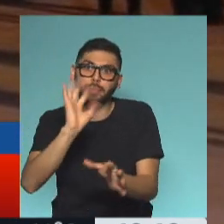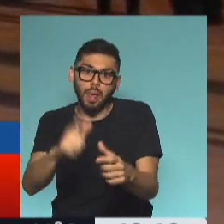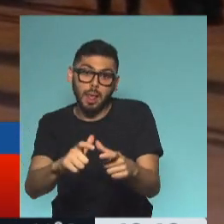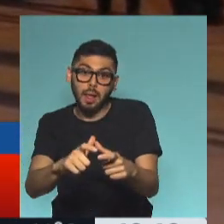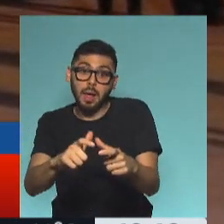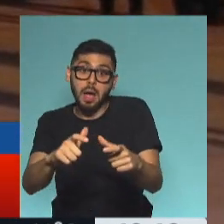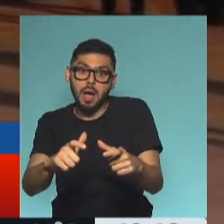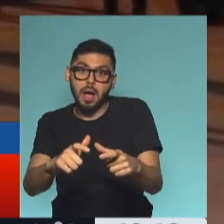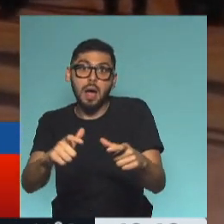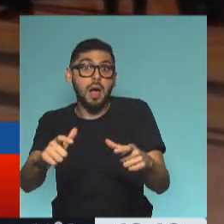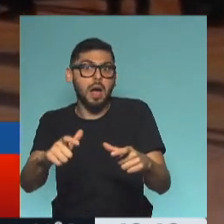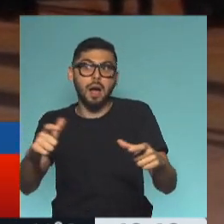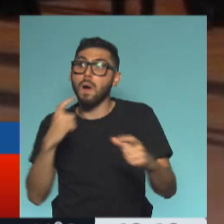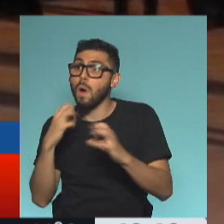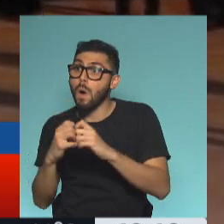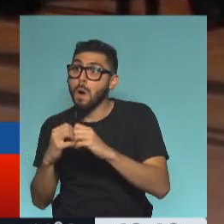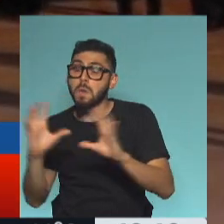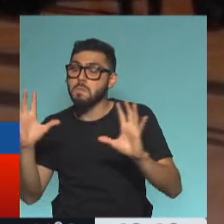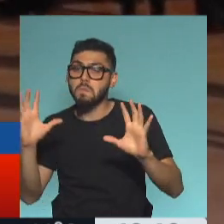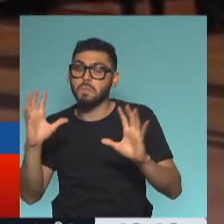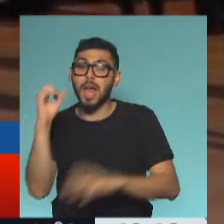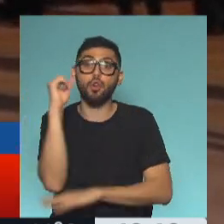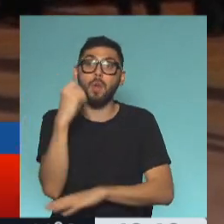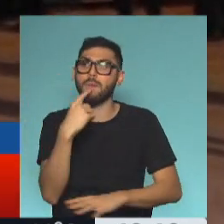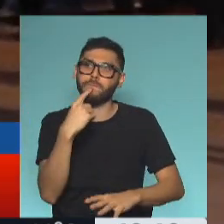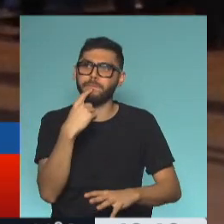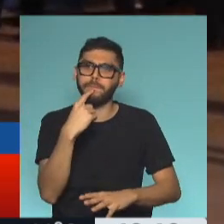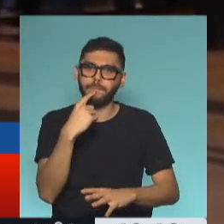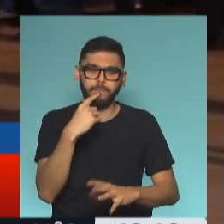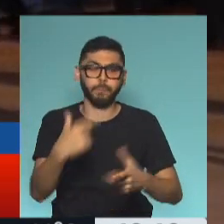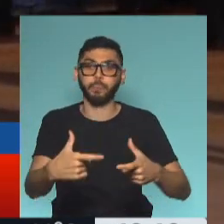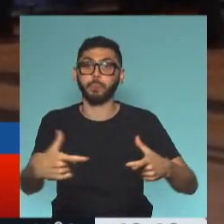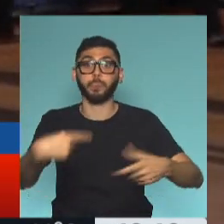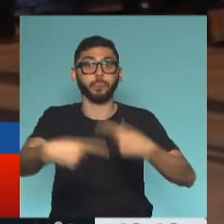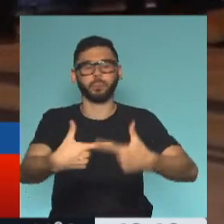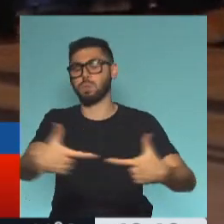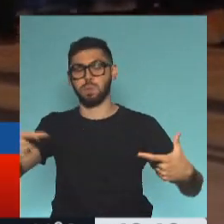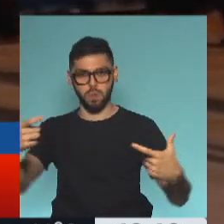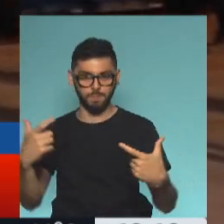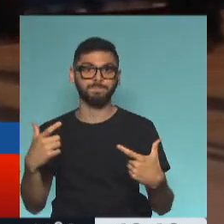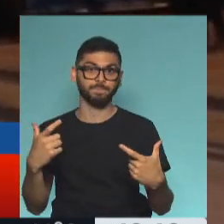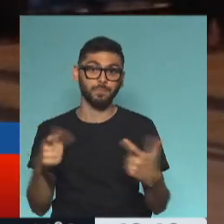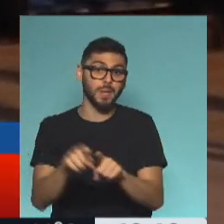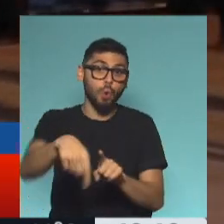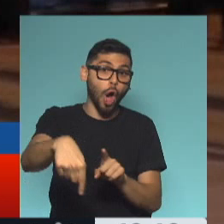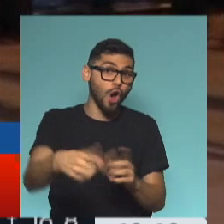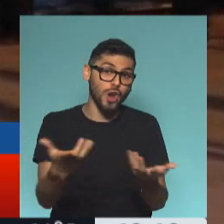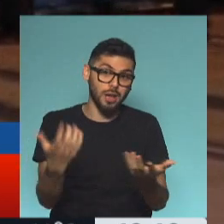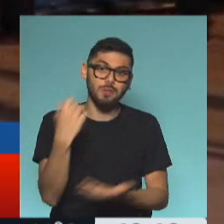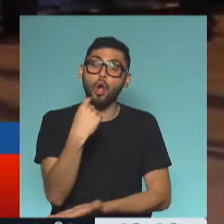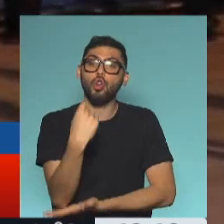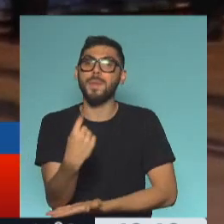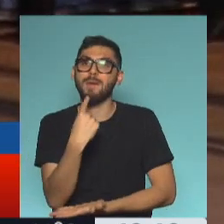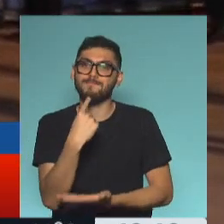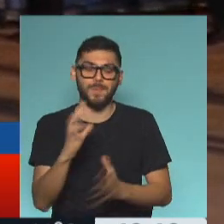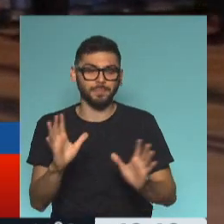una discusión. Está claro que no se hizo por razones económicas, por lo cual, la misma razón por la cual no se amplía este periodo. Yo siempre recuerdo